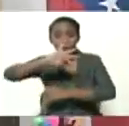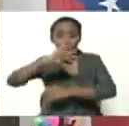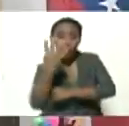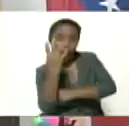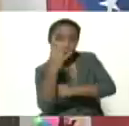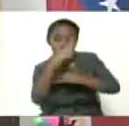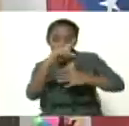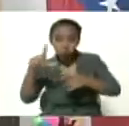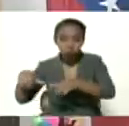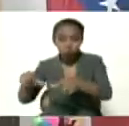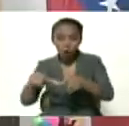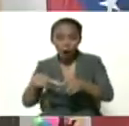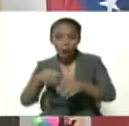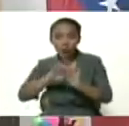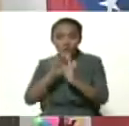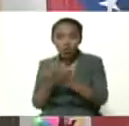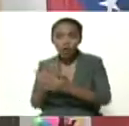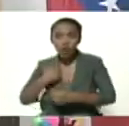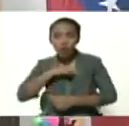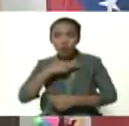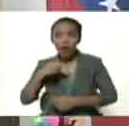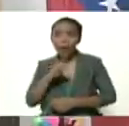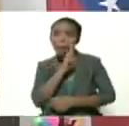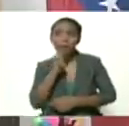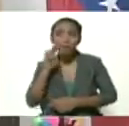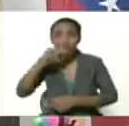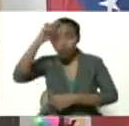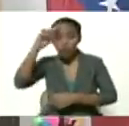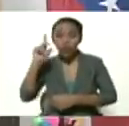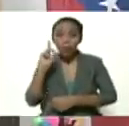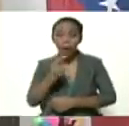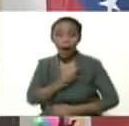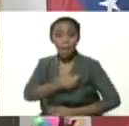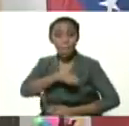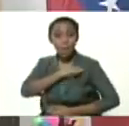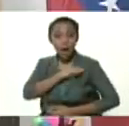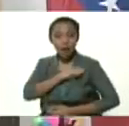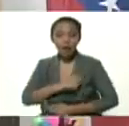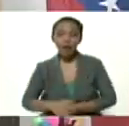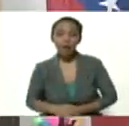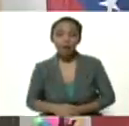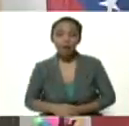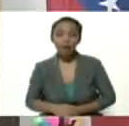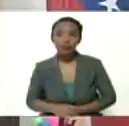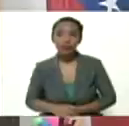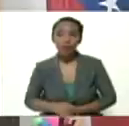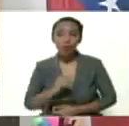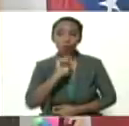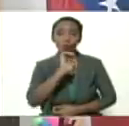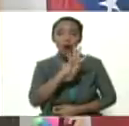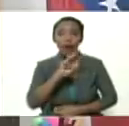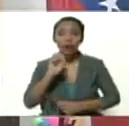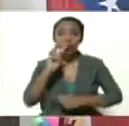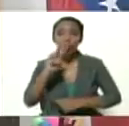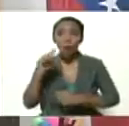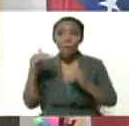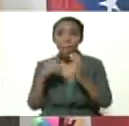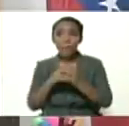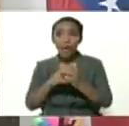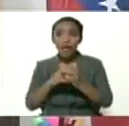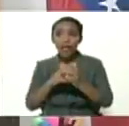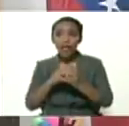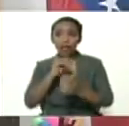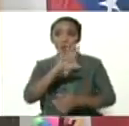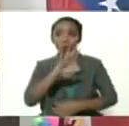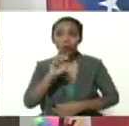nuestra madre patria, nuestra hermana también España, 42.058 casos. Hoy